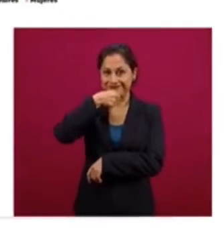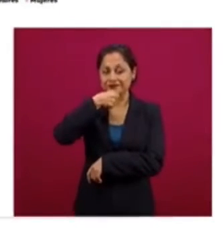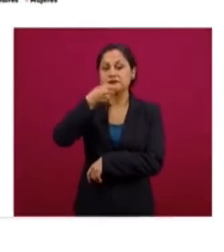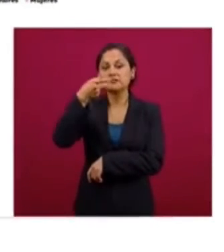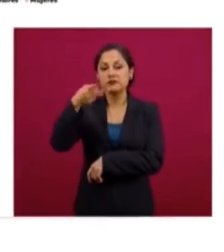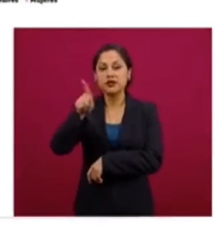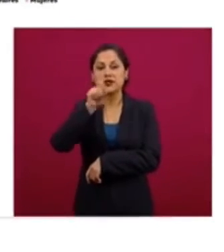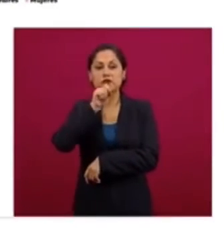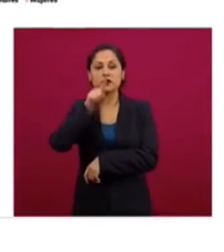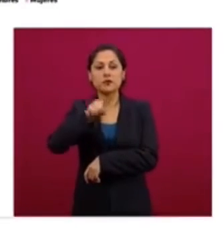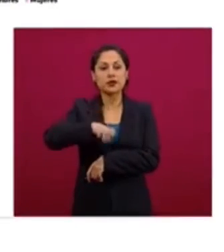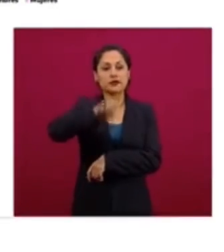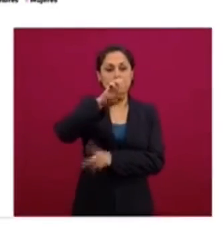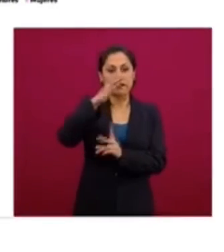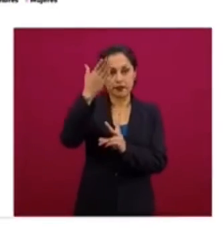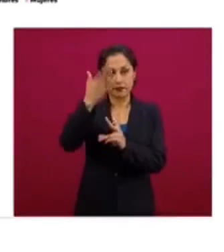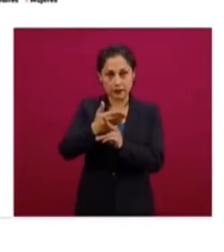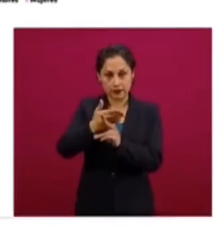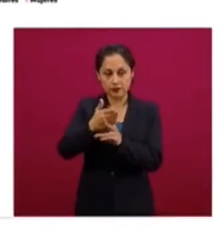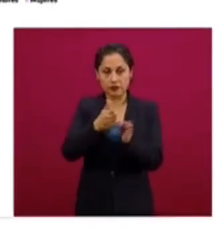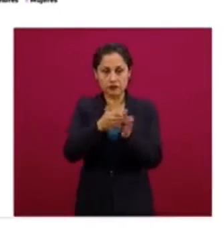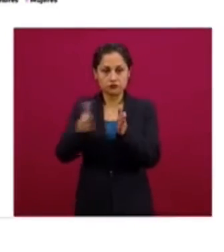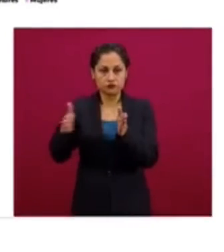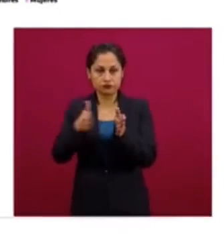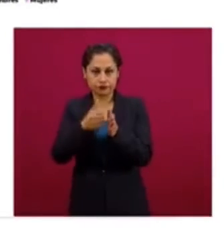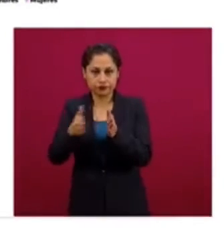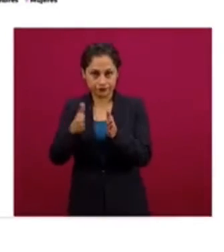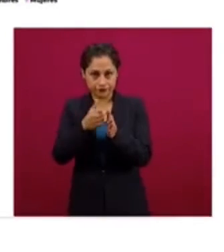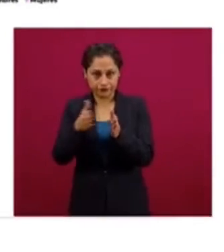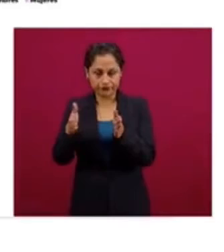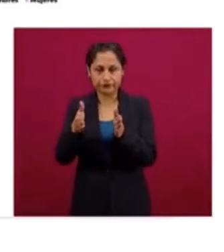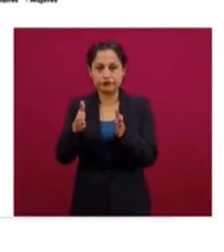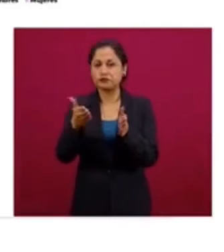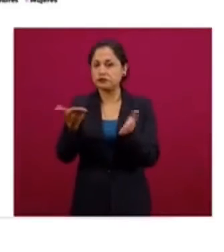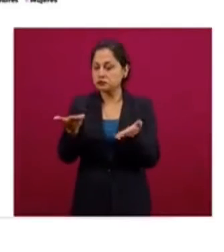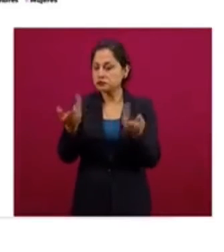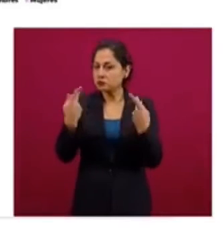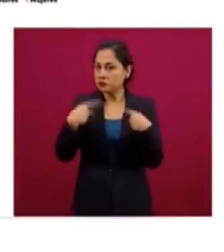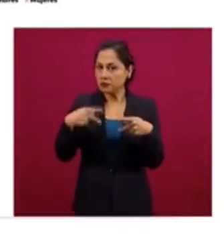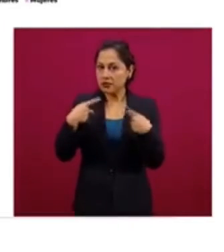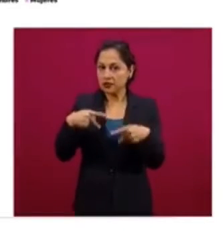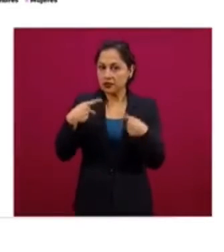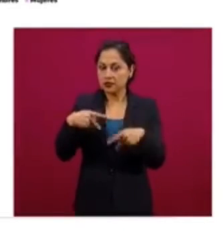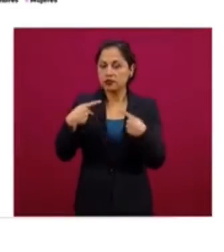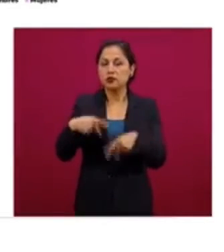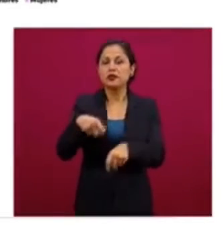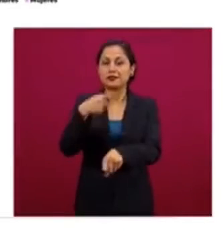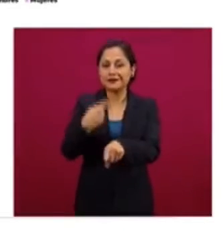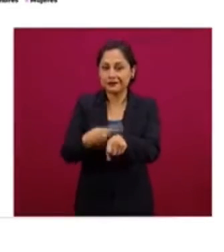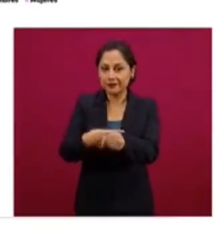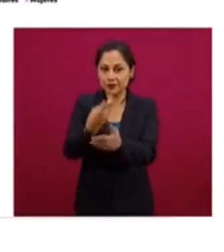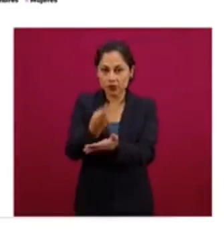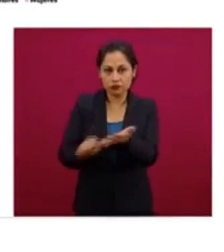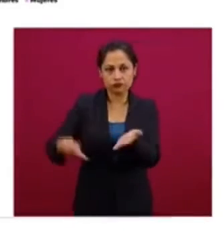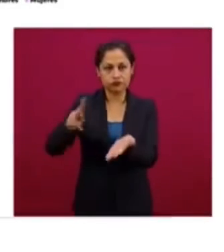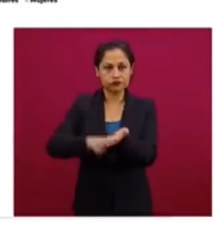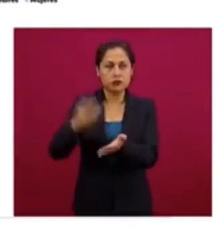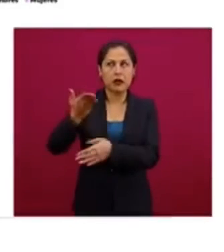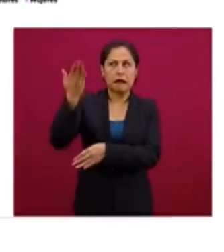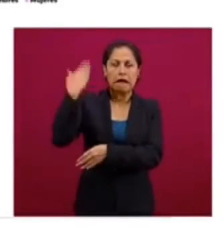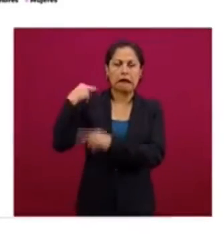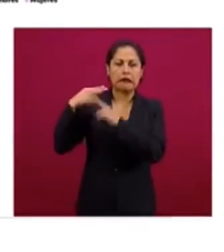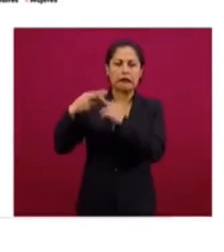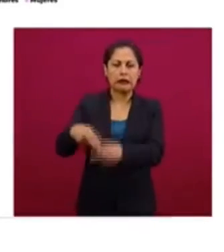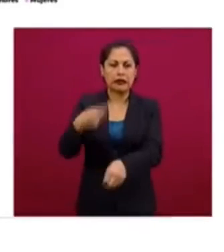mundial. Y ahorita, gracias a Dios, nuestro estado está tranquilo. Por eso la gente todavía